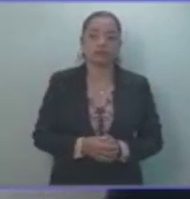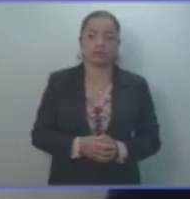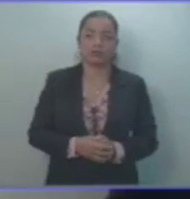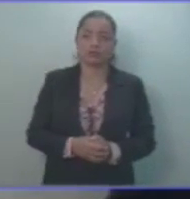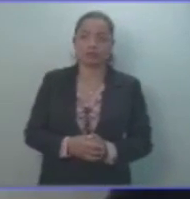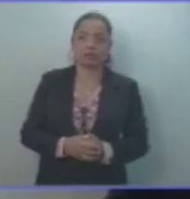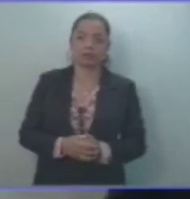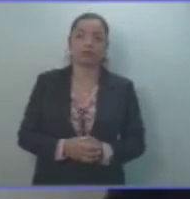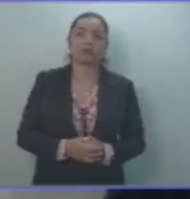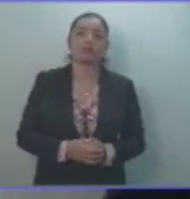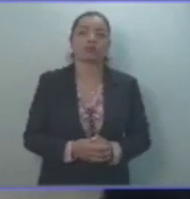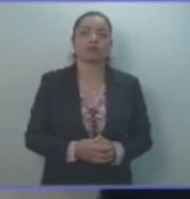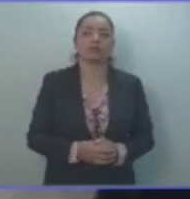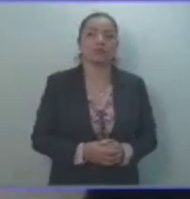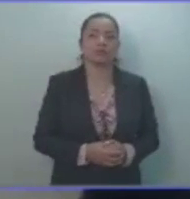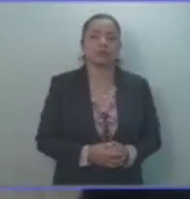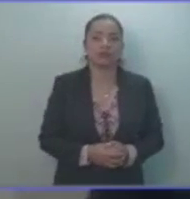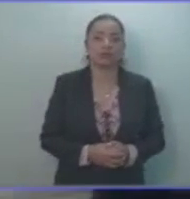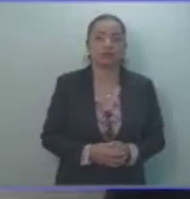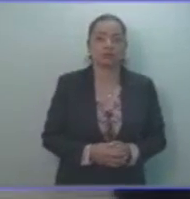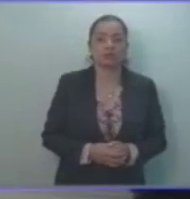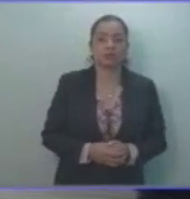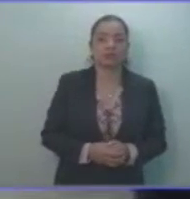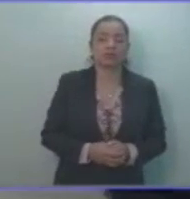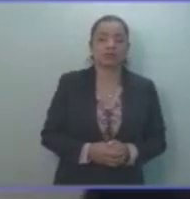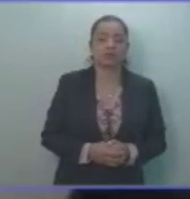Si me lo reitera, por favor. Y